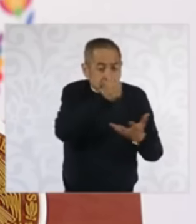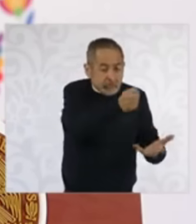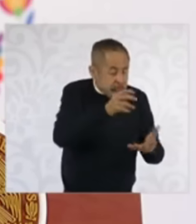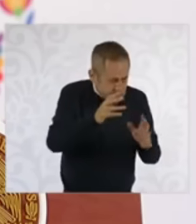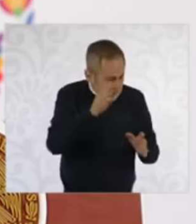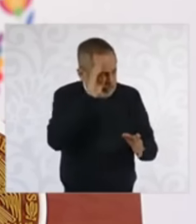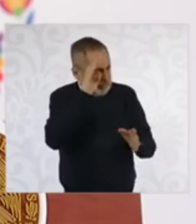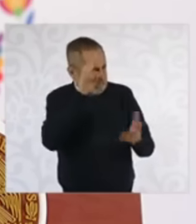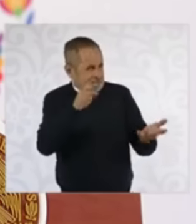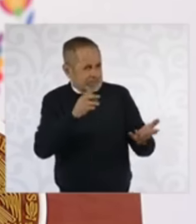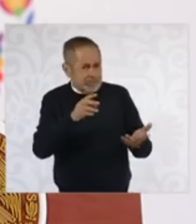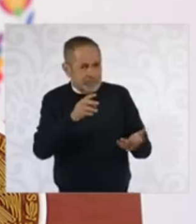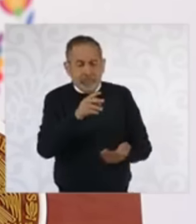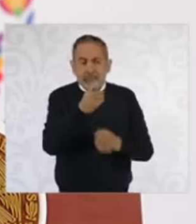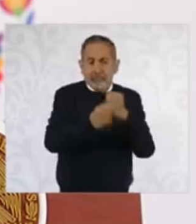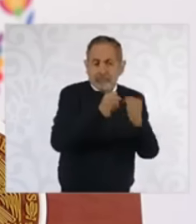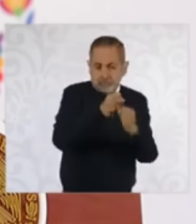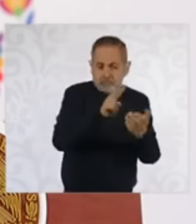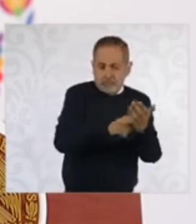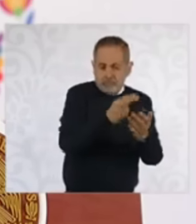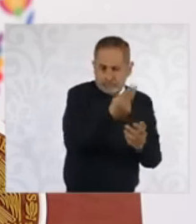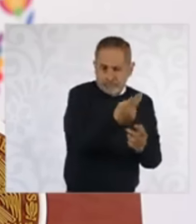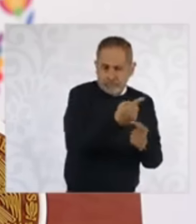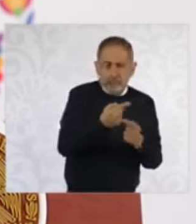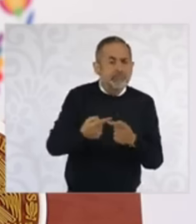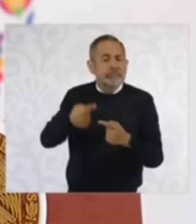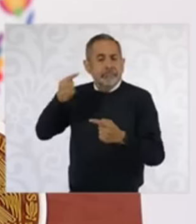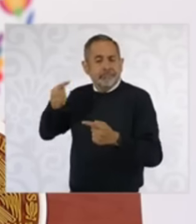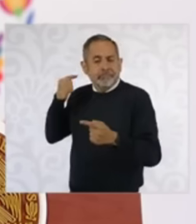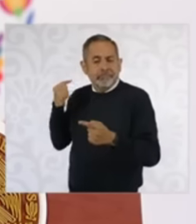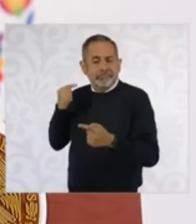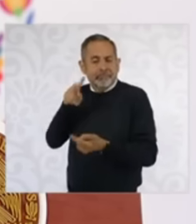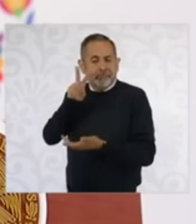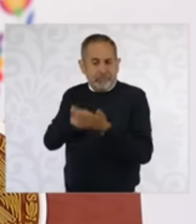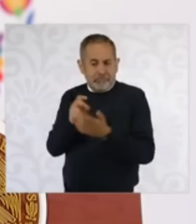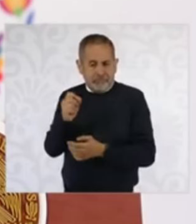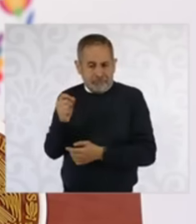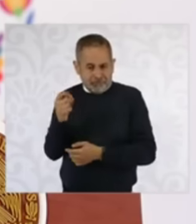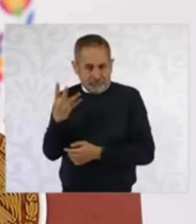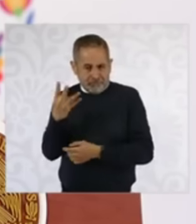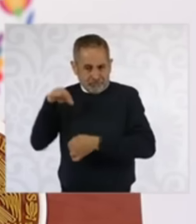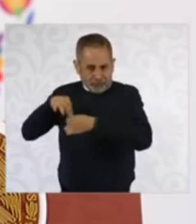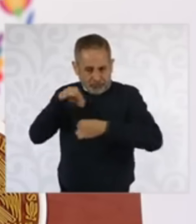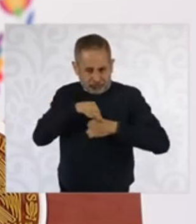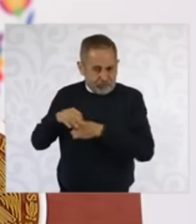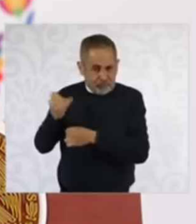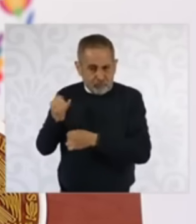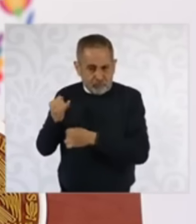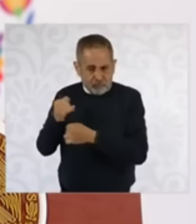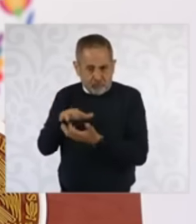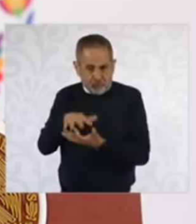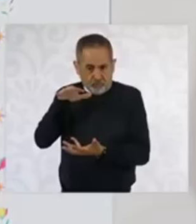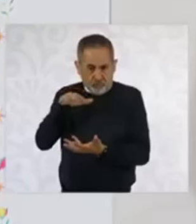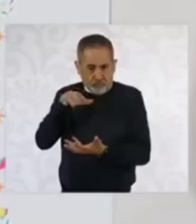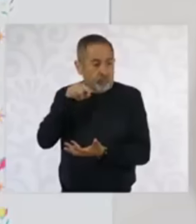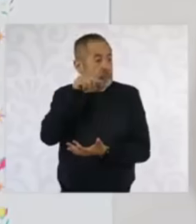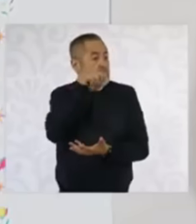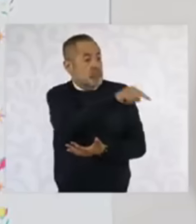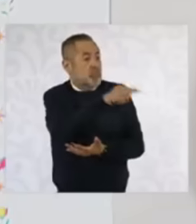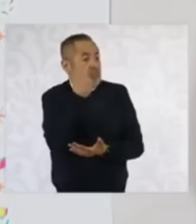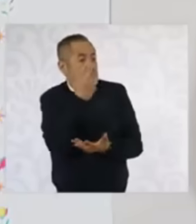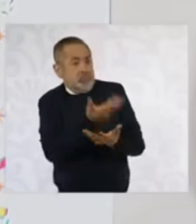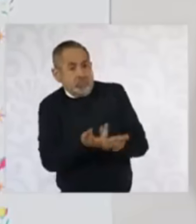2025 que el del 2024 lo que están pidiendo estamos hablando creo que de